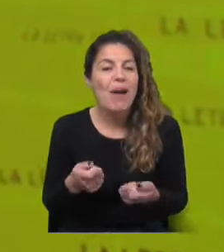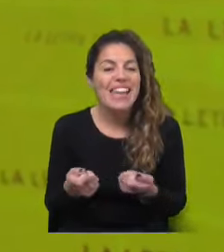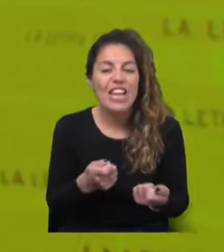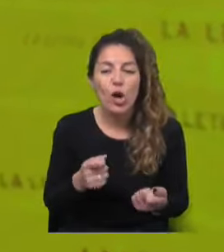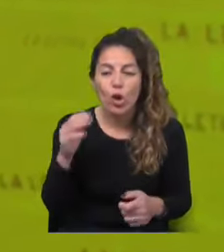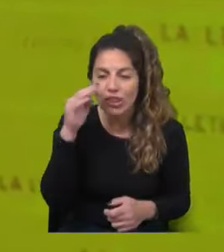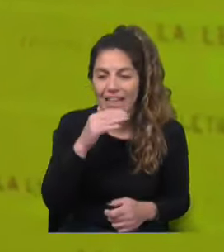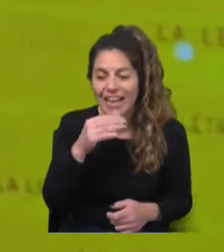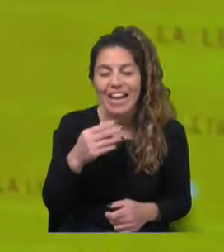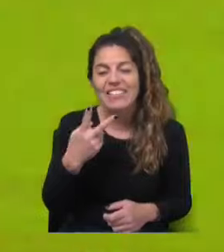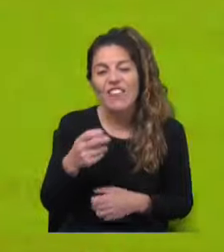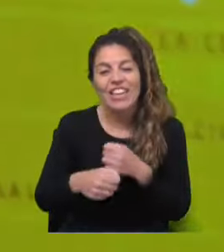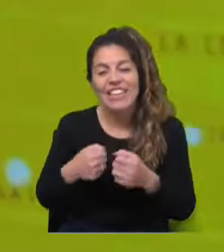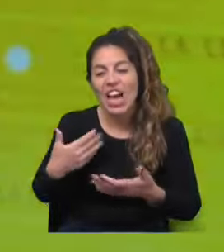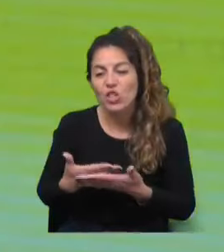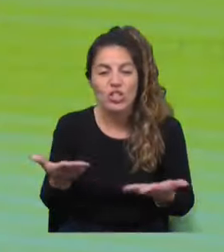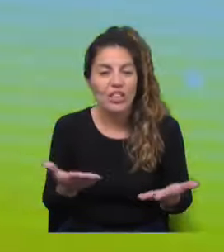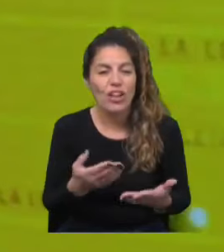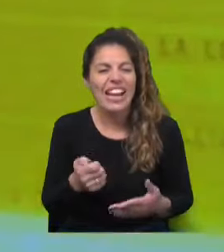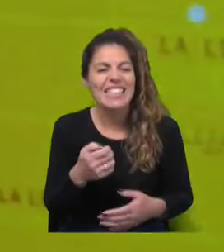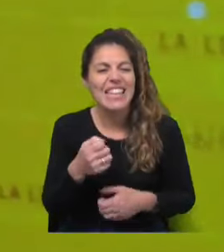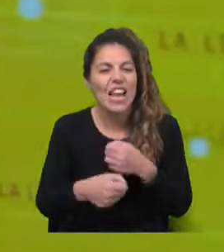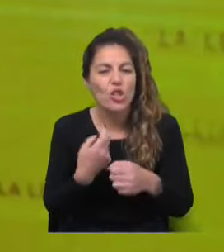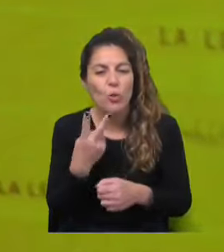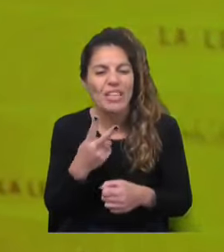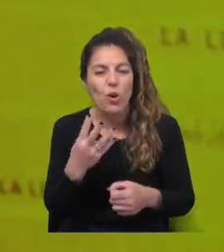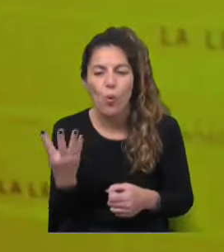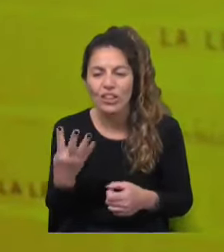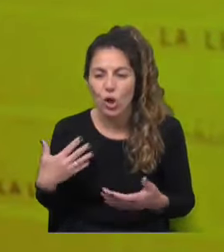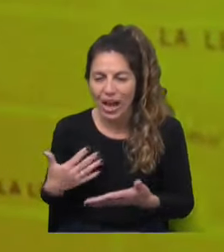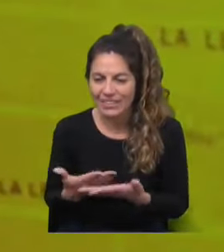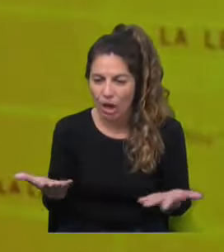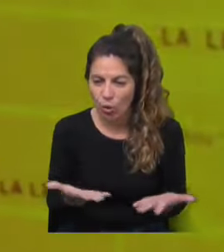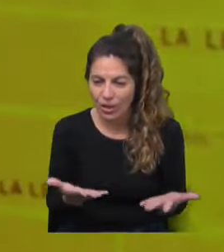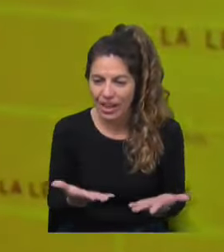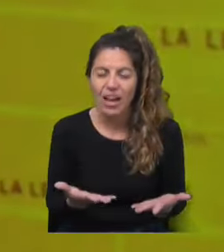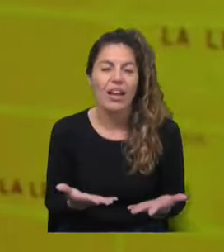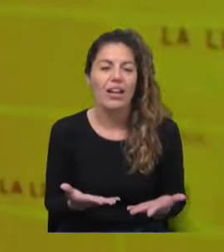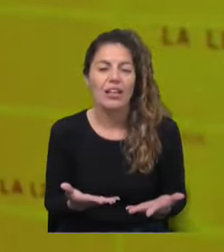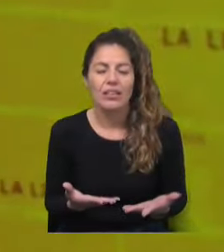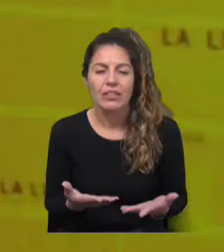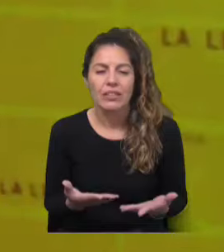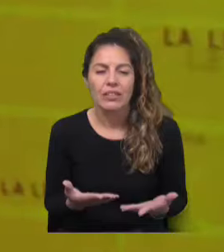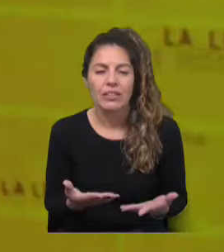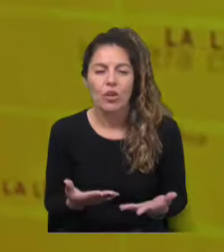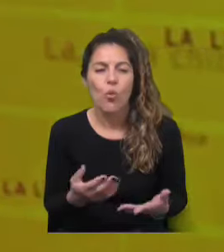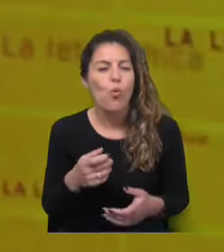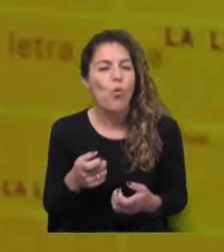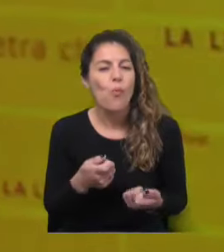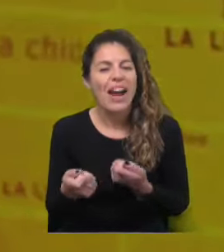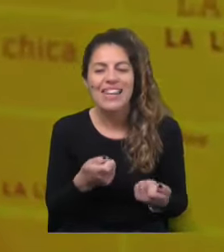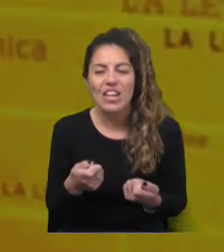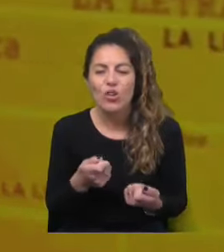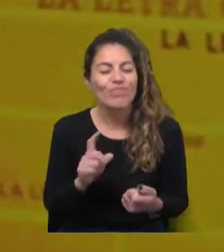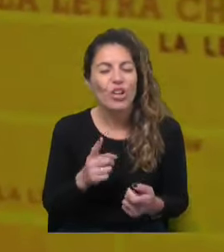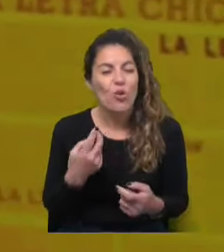hace 20 años hasta parte, casi desde 2004 hasta ahora, ha tenido una conducción que no ha sido seguida de